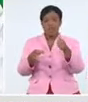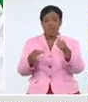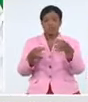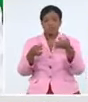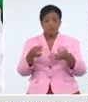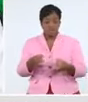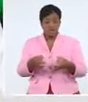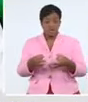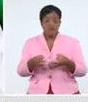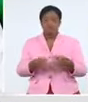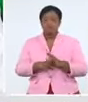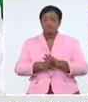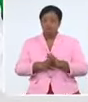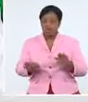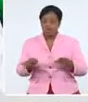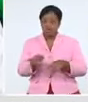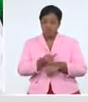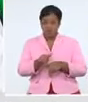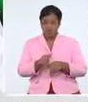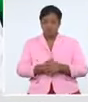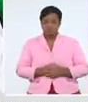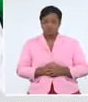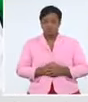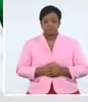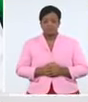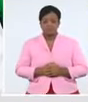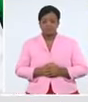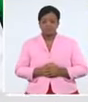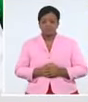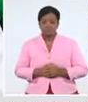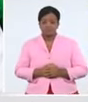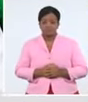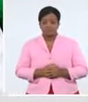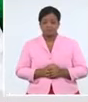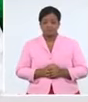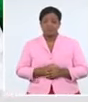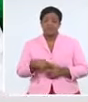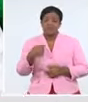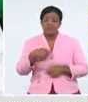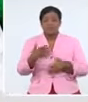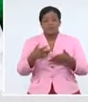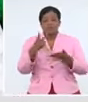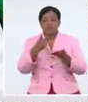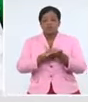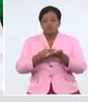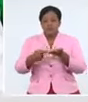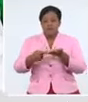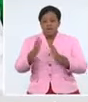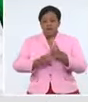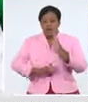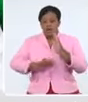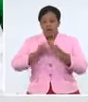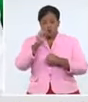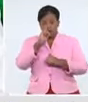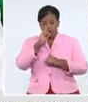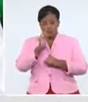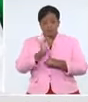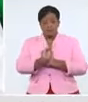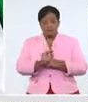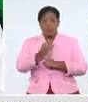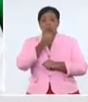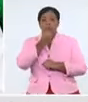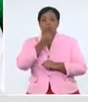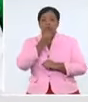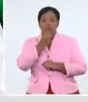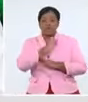11 a 18 y debe estar ocurriendo también en la segunda semana aproximadamente del mes de noviembre para que pueda ya estar